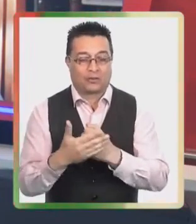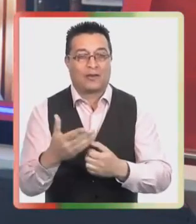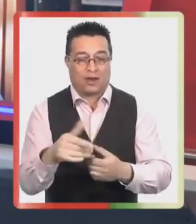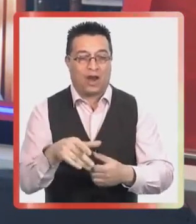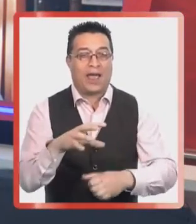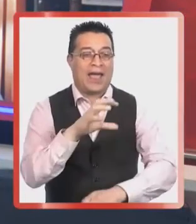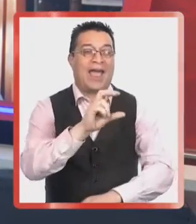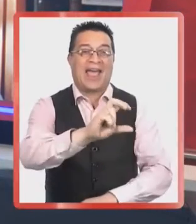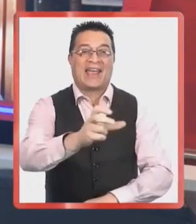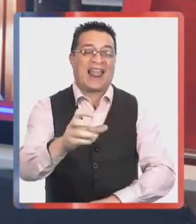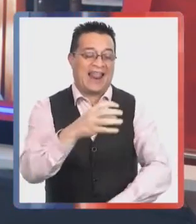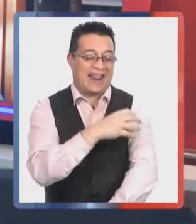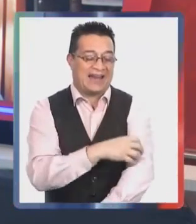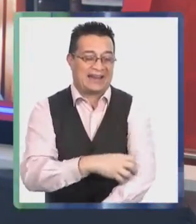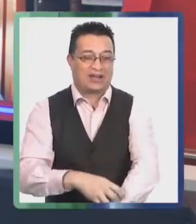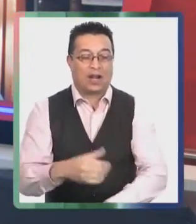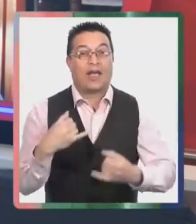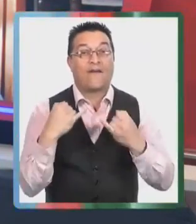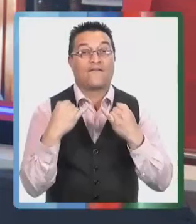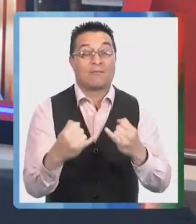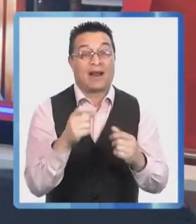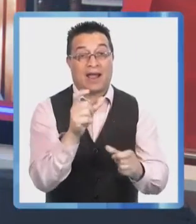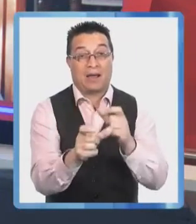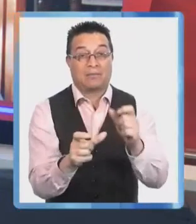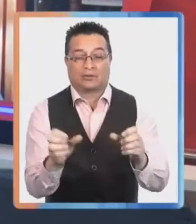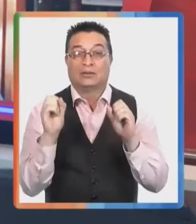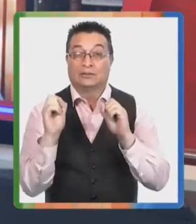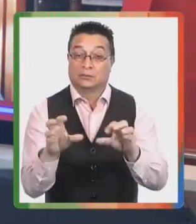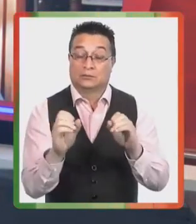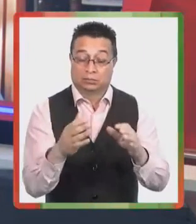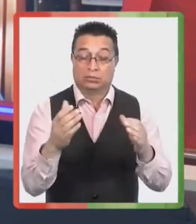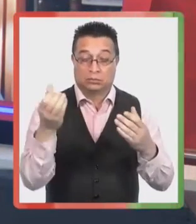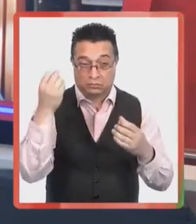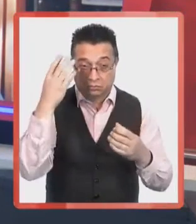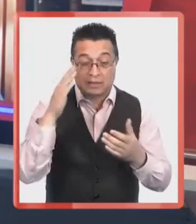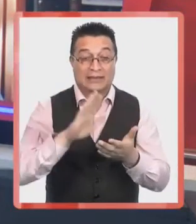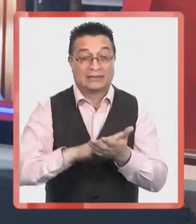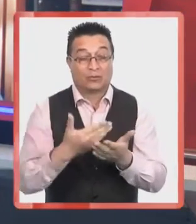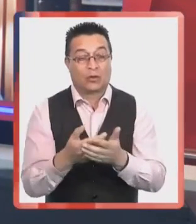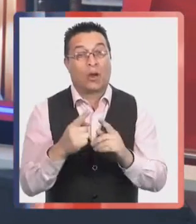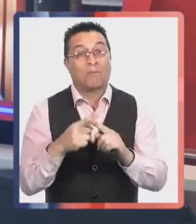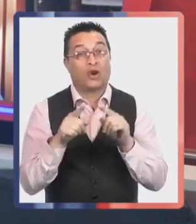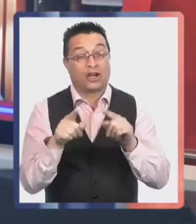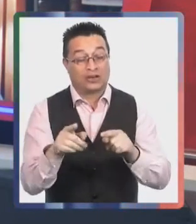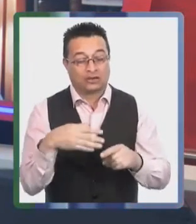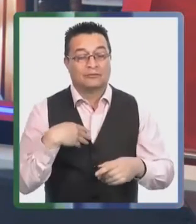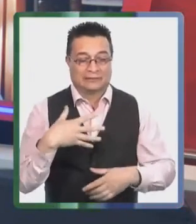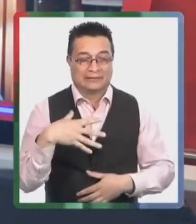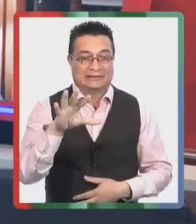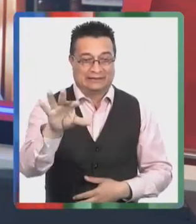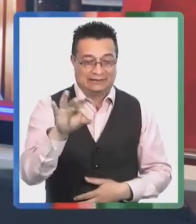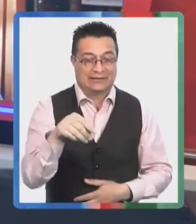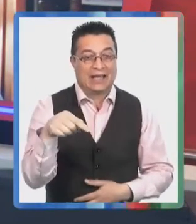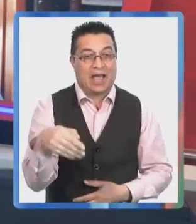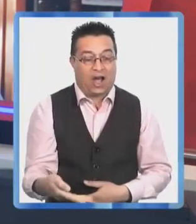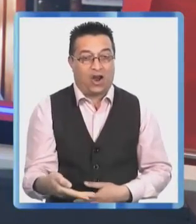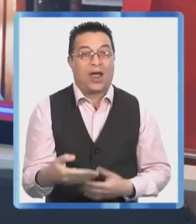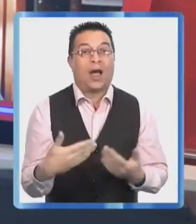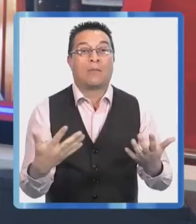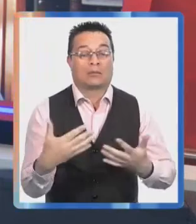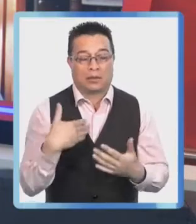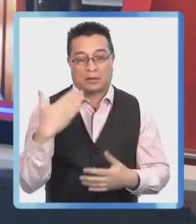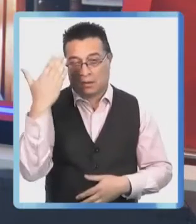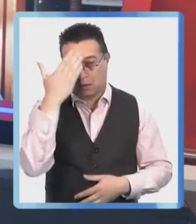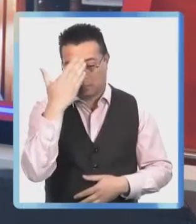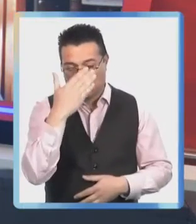canales regionales para informar a la gente. Hacemos enseñanza y educación en salud y por eso hemos querido llamarlo en esta ocasión, porque, como